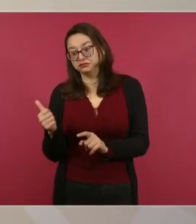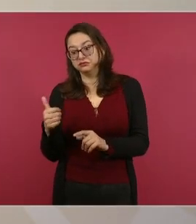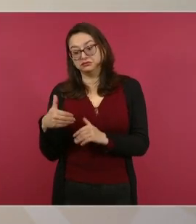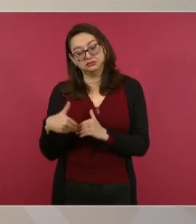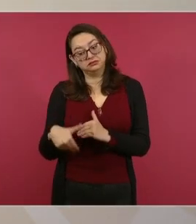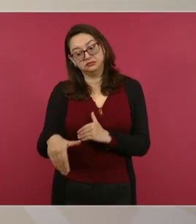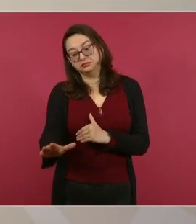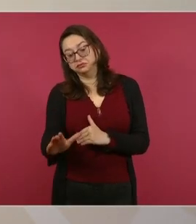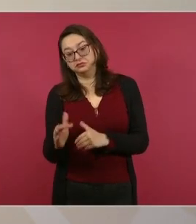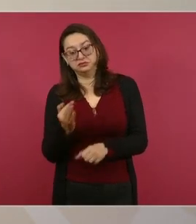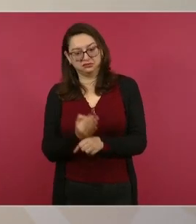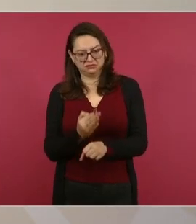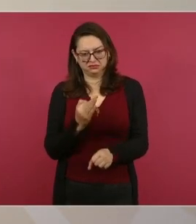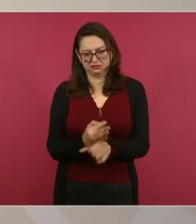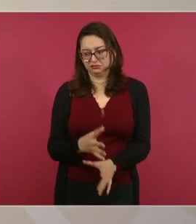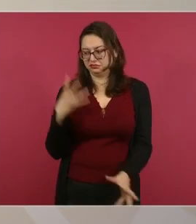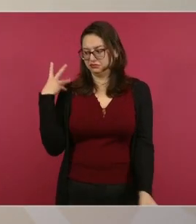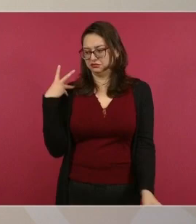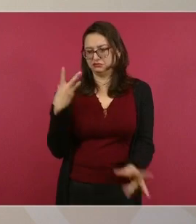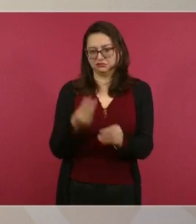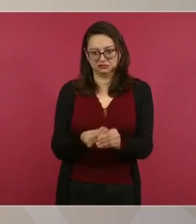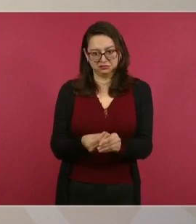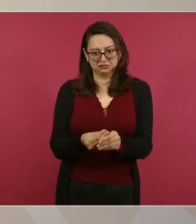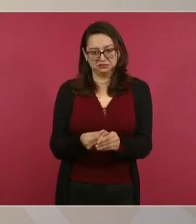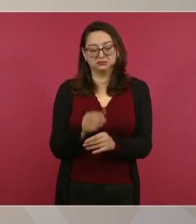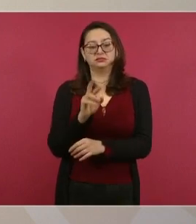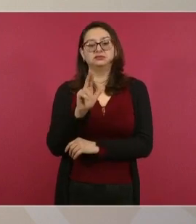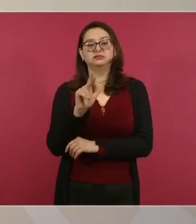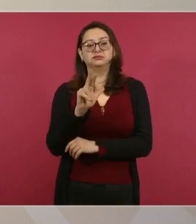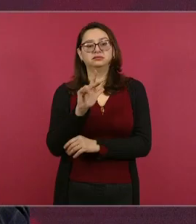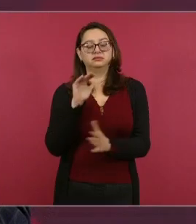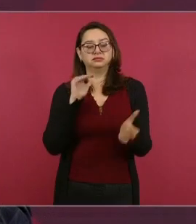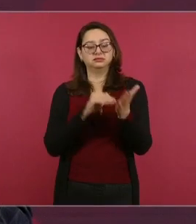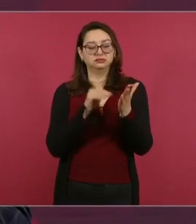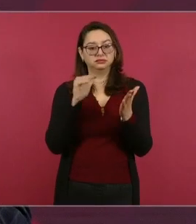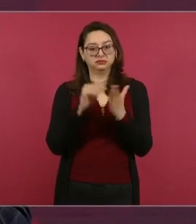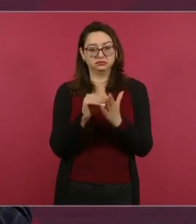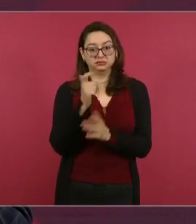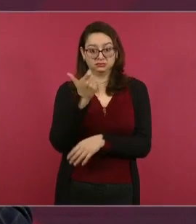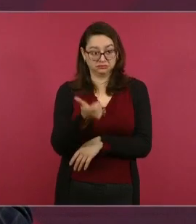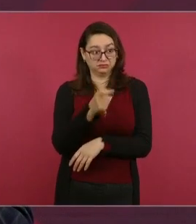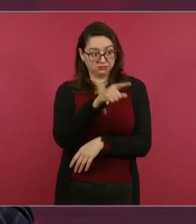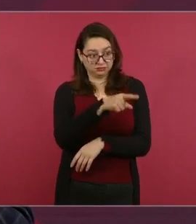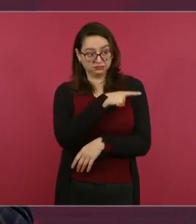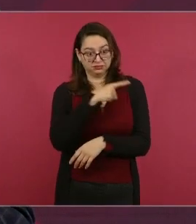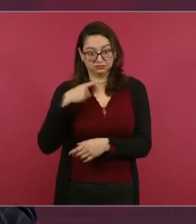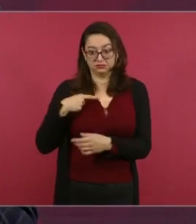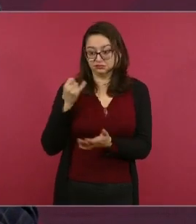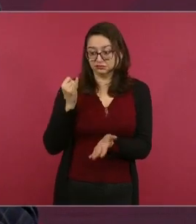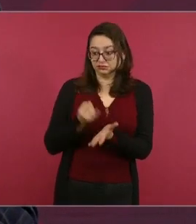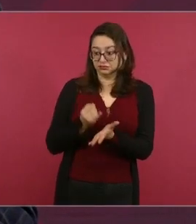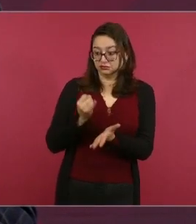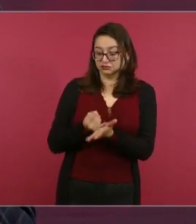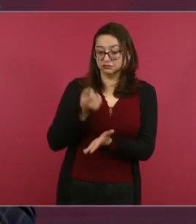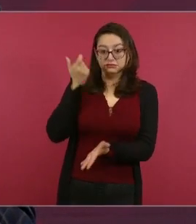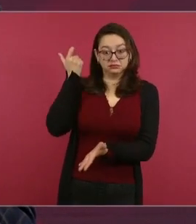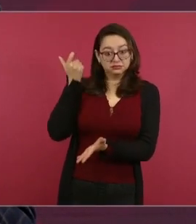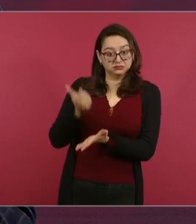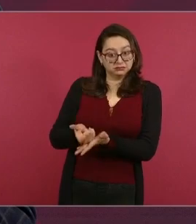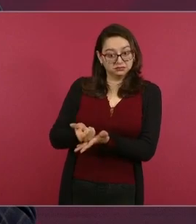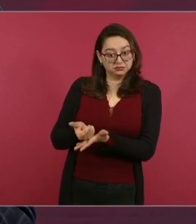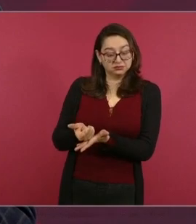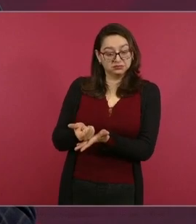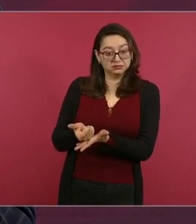hacia adelante, pero de esto es un expediente de 25 mil millones de pesos. Entonces,